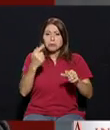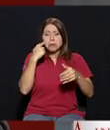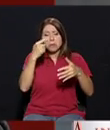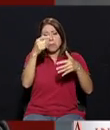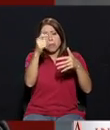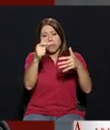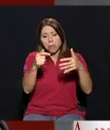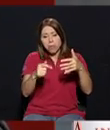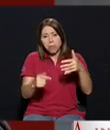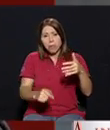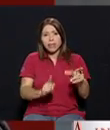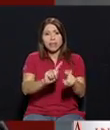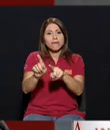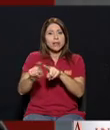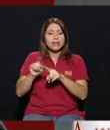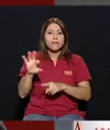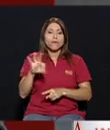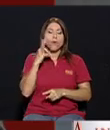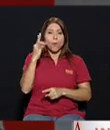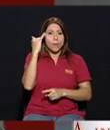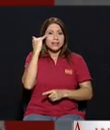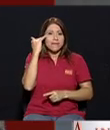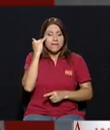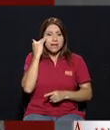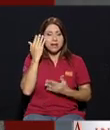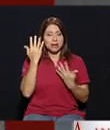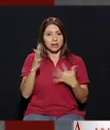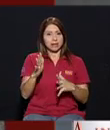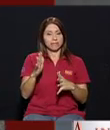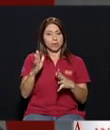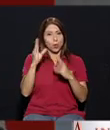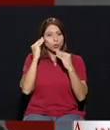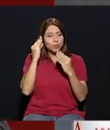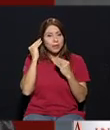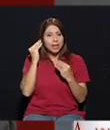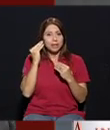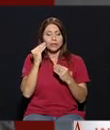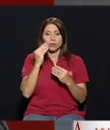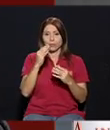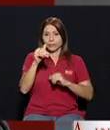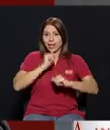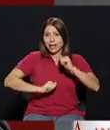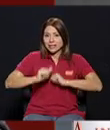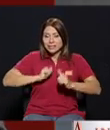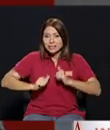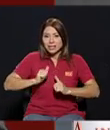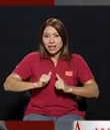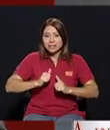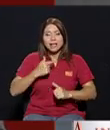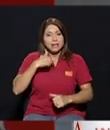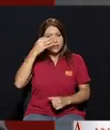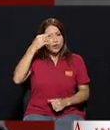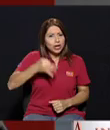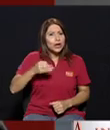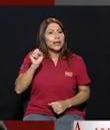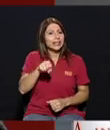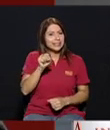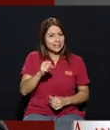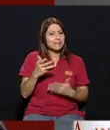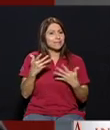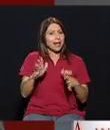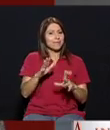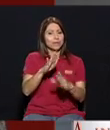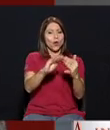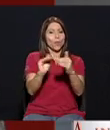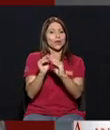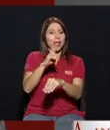encontrar una gran cantidad de manifestaciones del saber y del conocimiento y de las mismas expresiones artísticas que yo creo que sí han